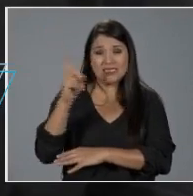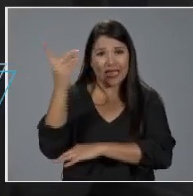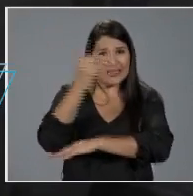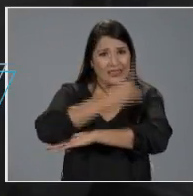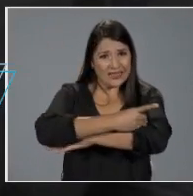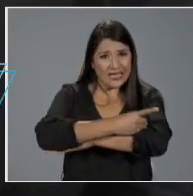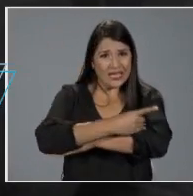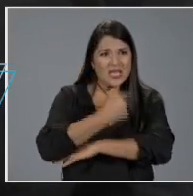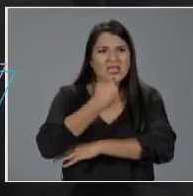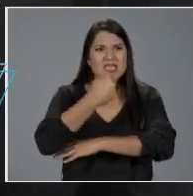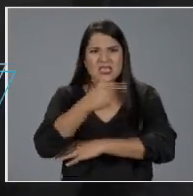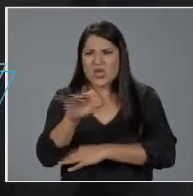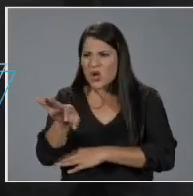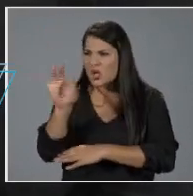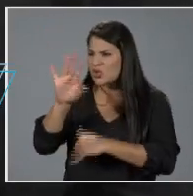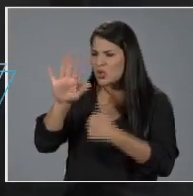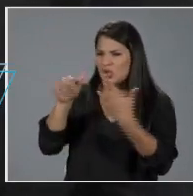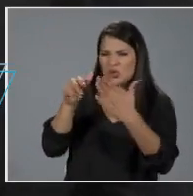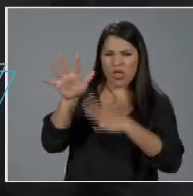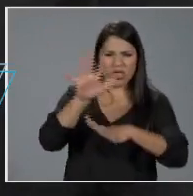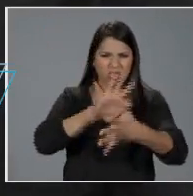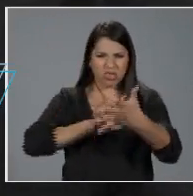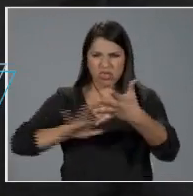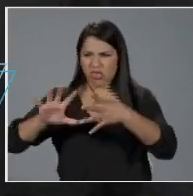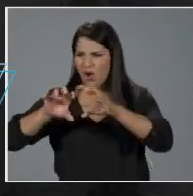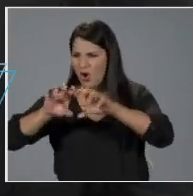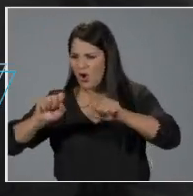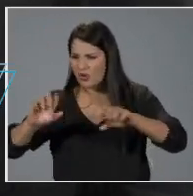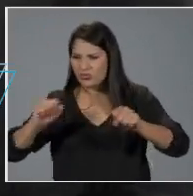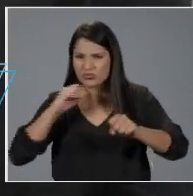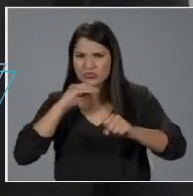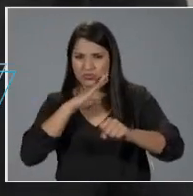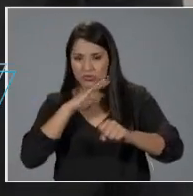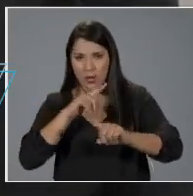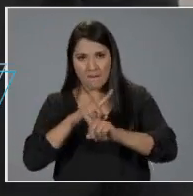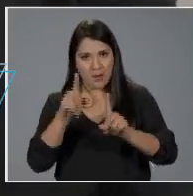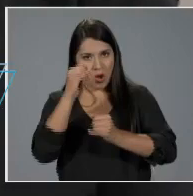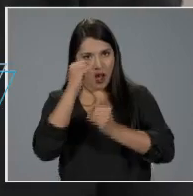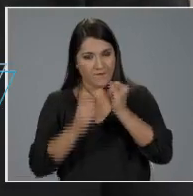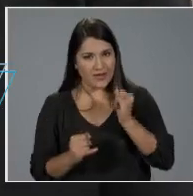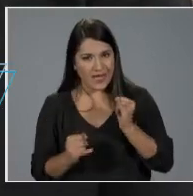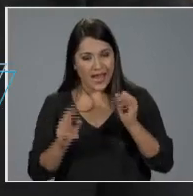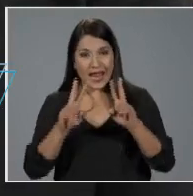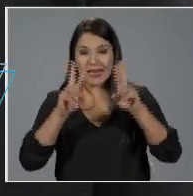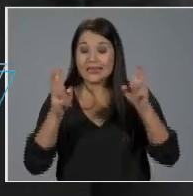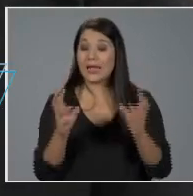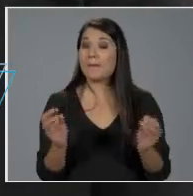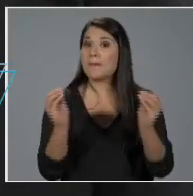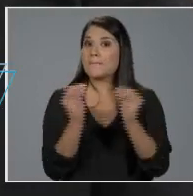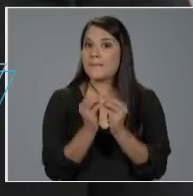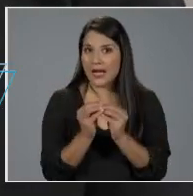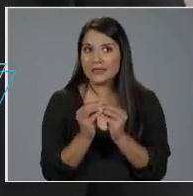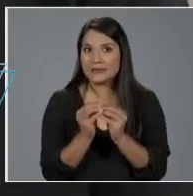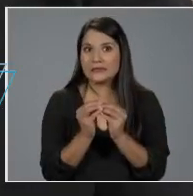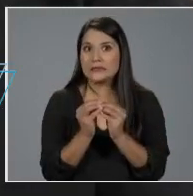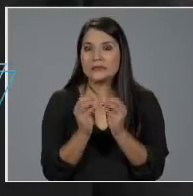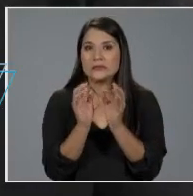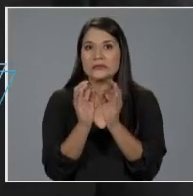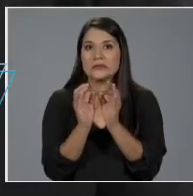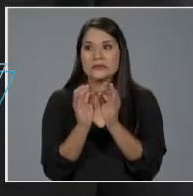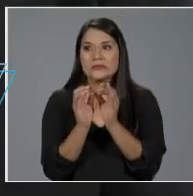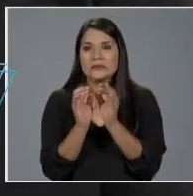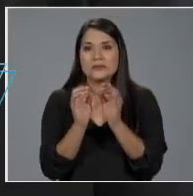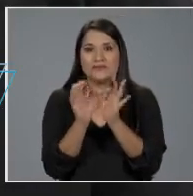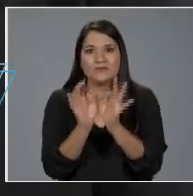que había encontrado todo encharralado, de toda la corrupción que había y demás? Y al final, el tema más sonado al final